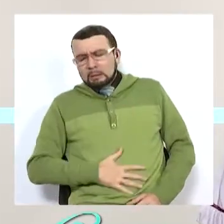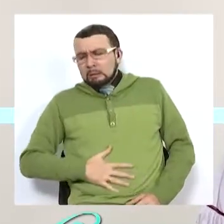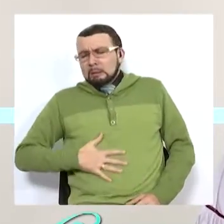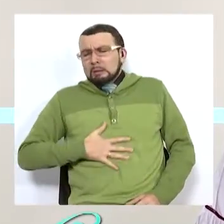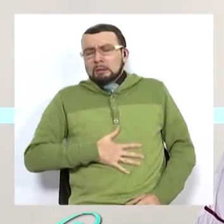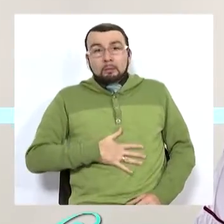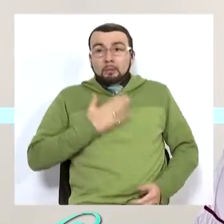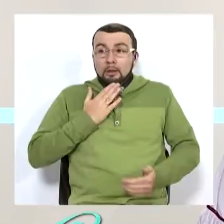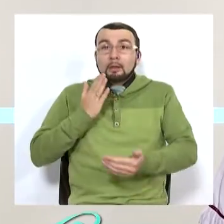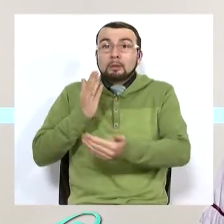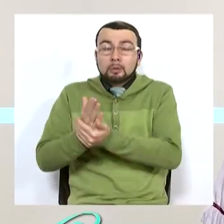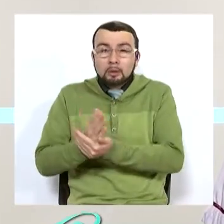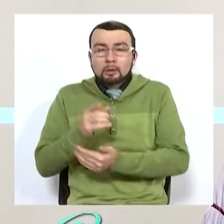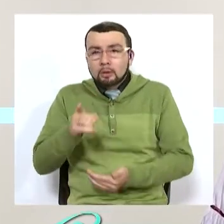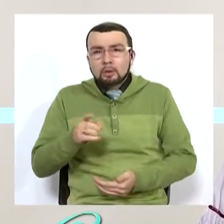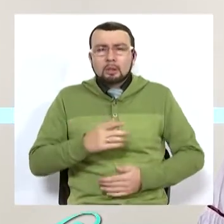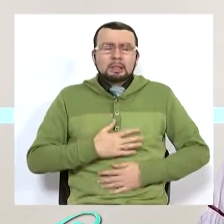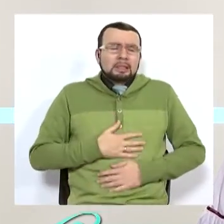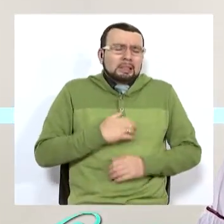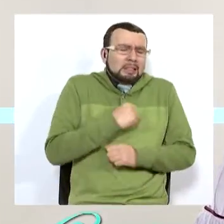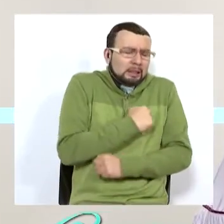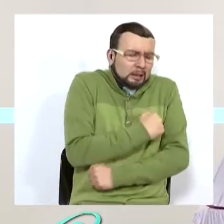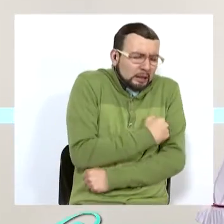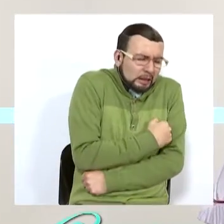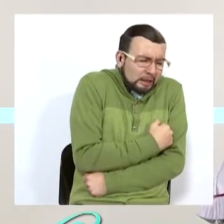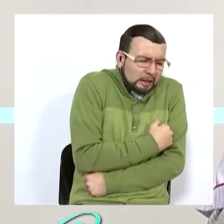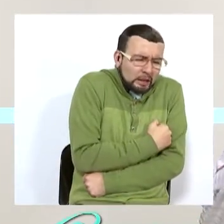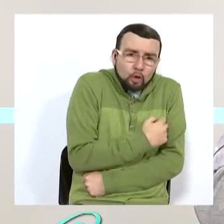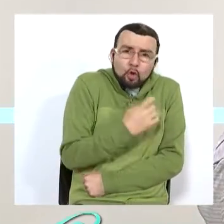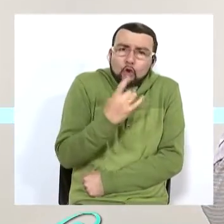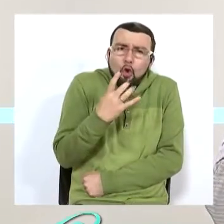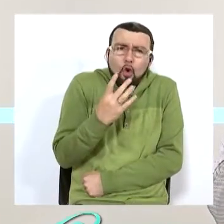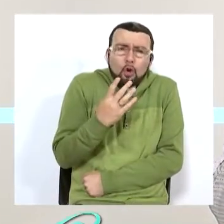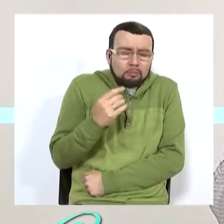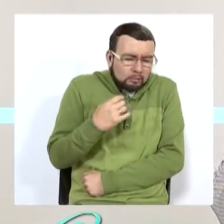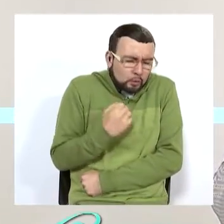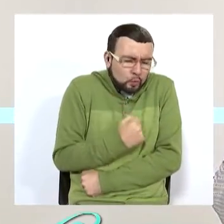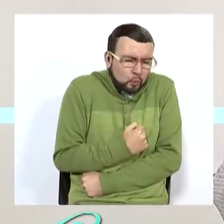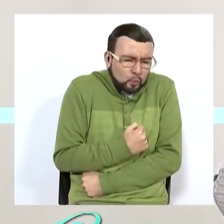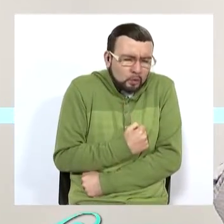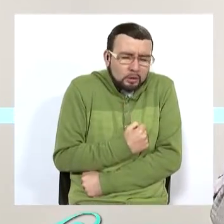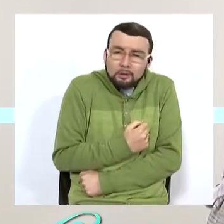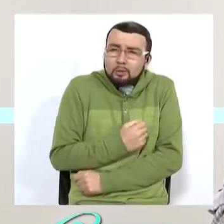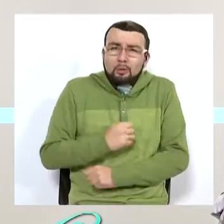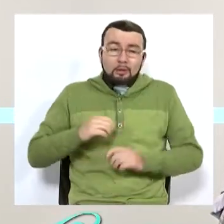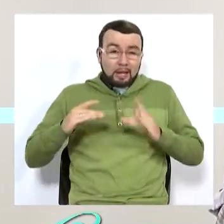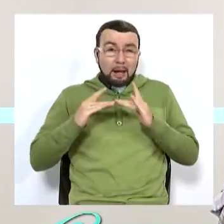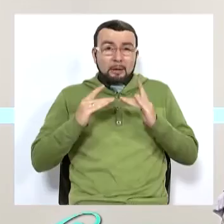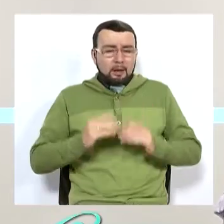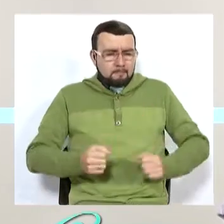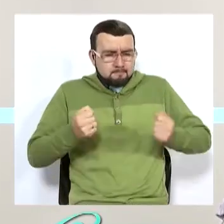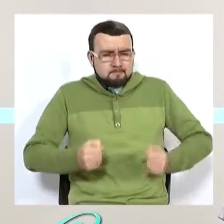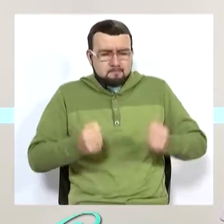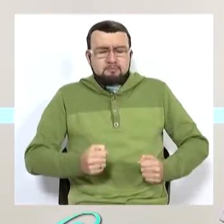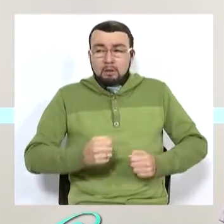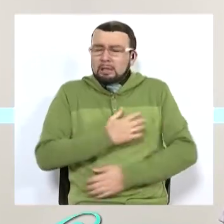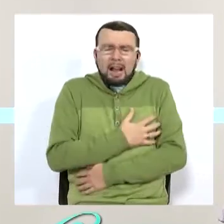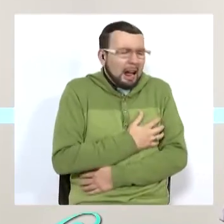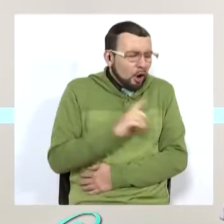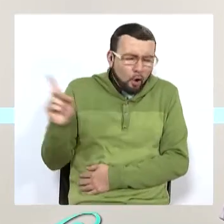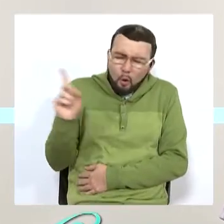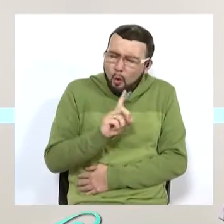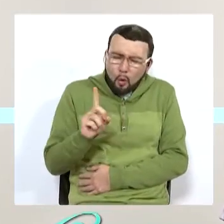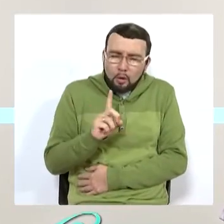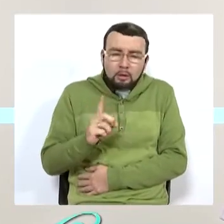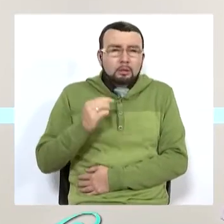a los servicios de urgencias completamente doblado y no admite ni siquiera la vibración de la camilla. Con esto el